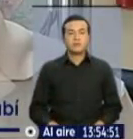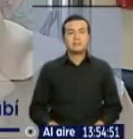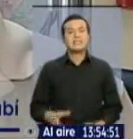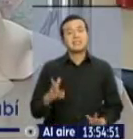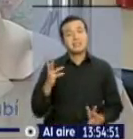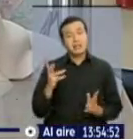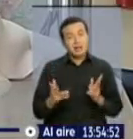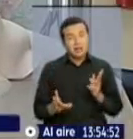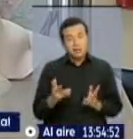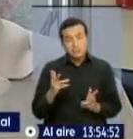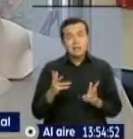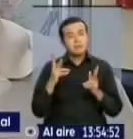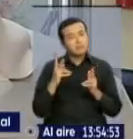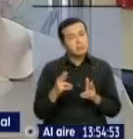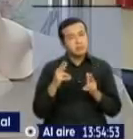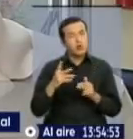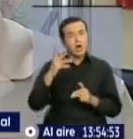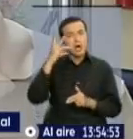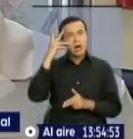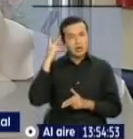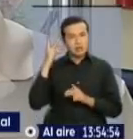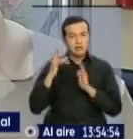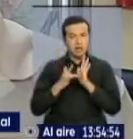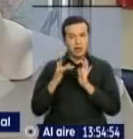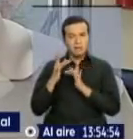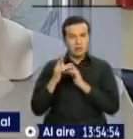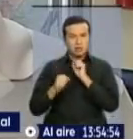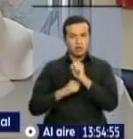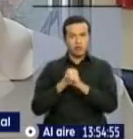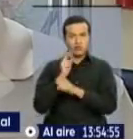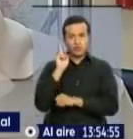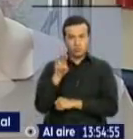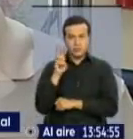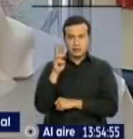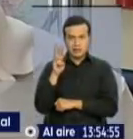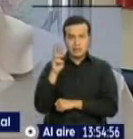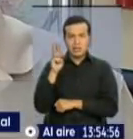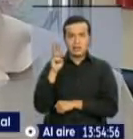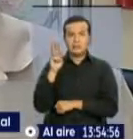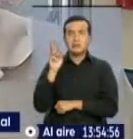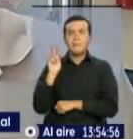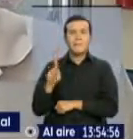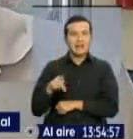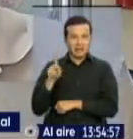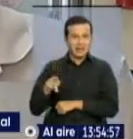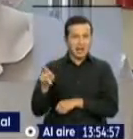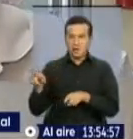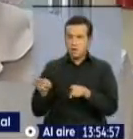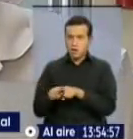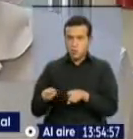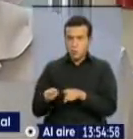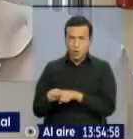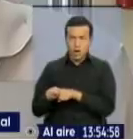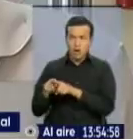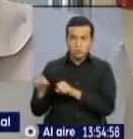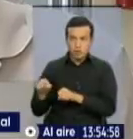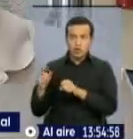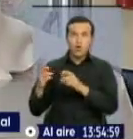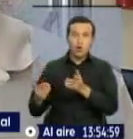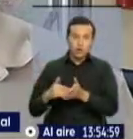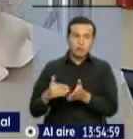fue una réplica del sismo del año anterior de Pedernales, pero más probable fue simplemente un